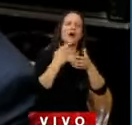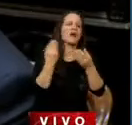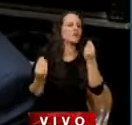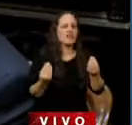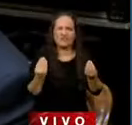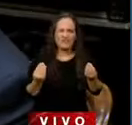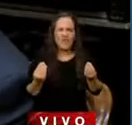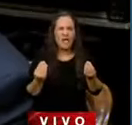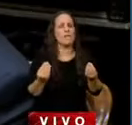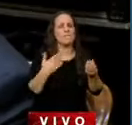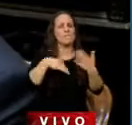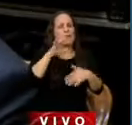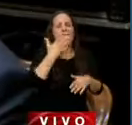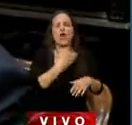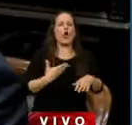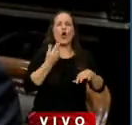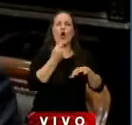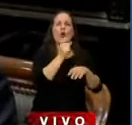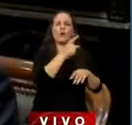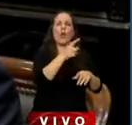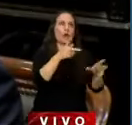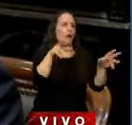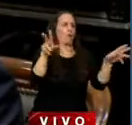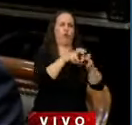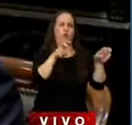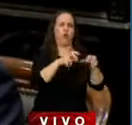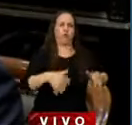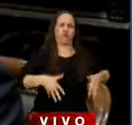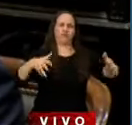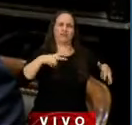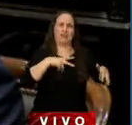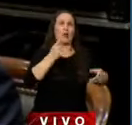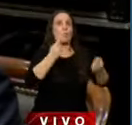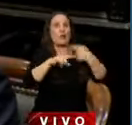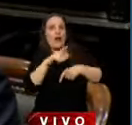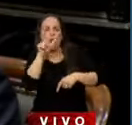logrado es un gobierno cada día más rico con un pueblo cada día más empobrecido.